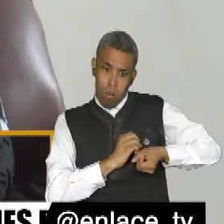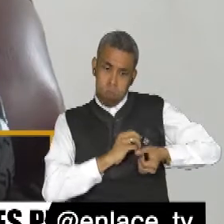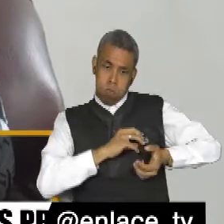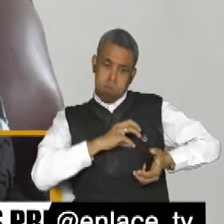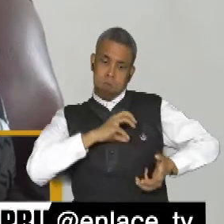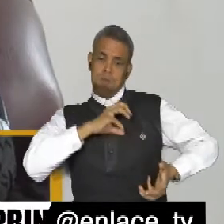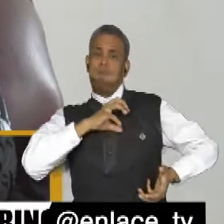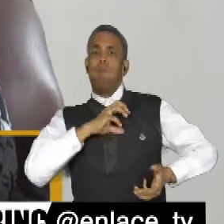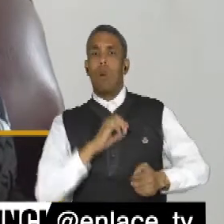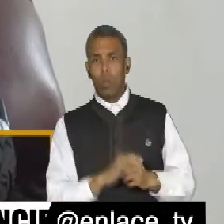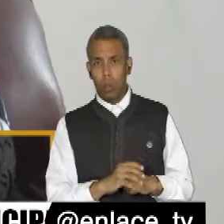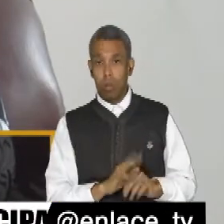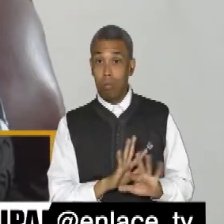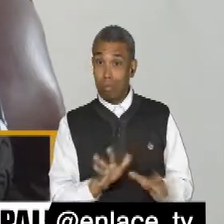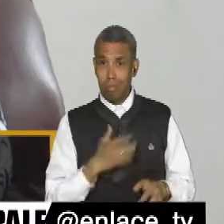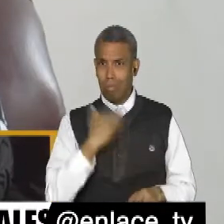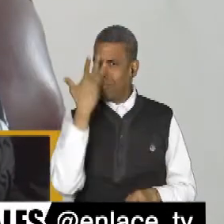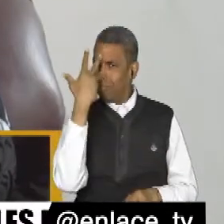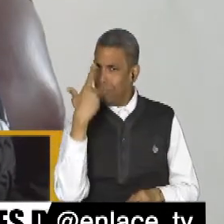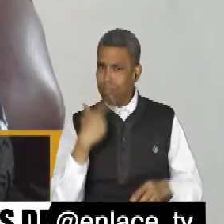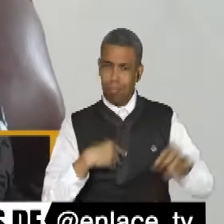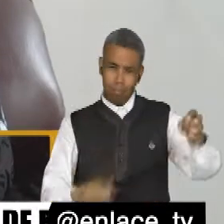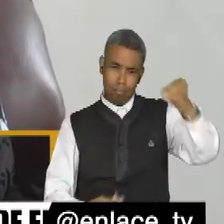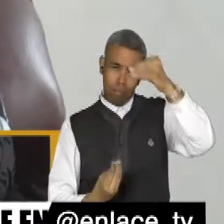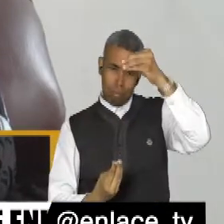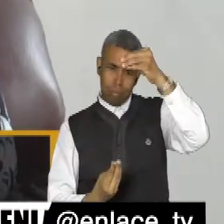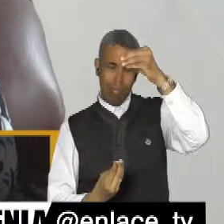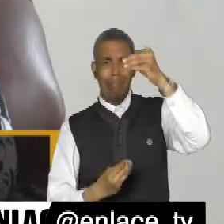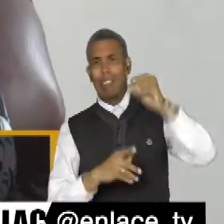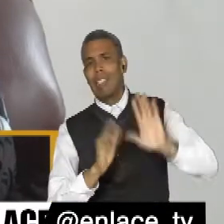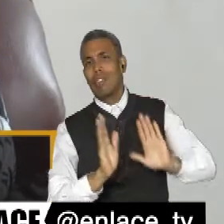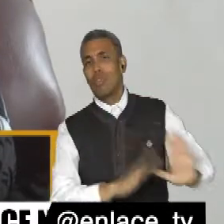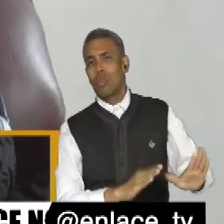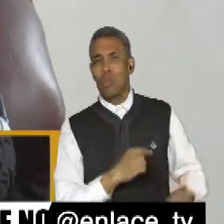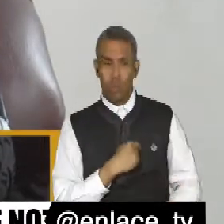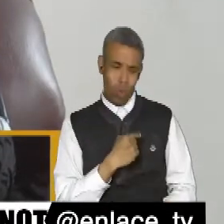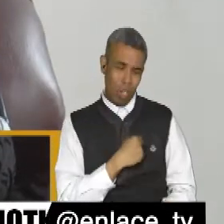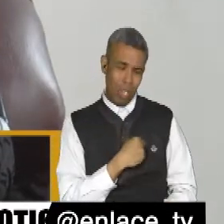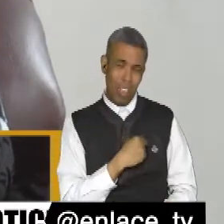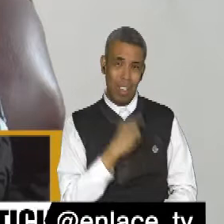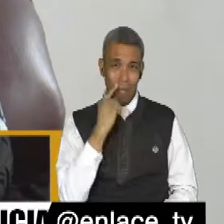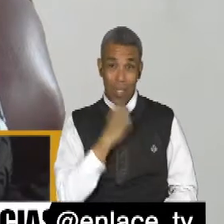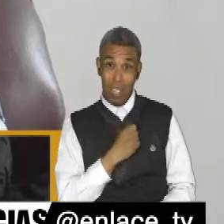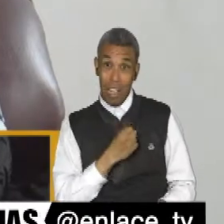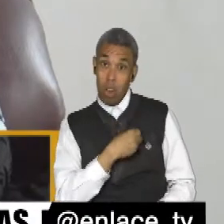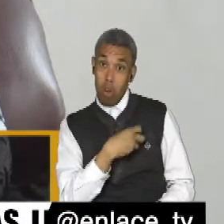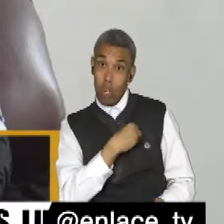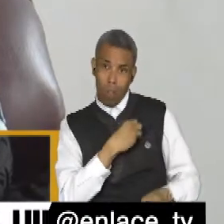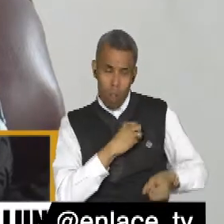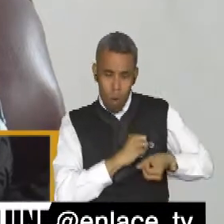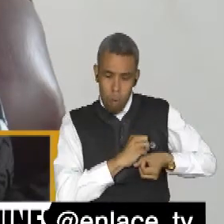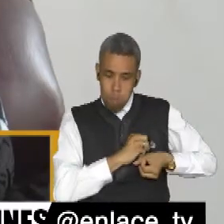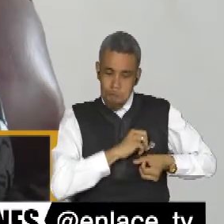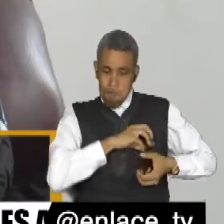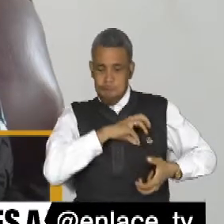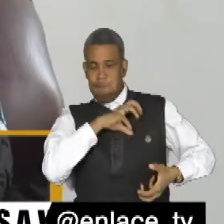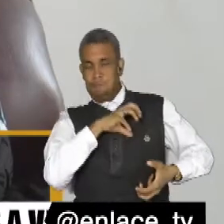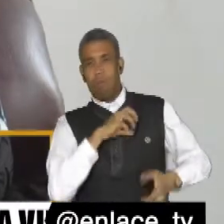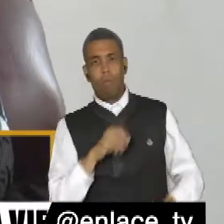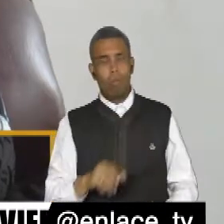hicieron examen de todos al niño y le detectaron una cardiopatía. Y el médico de la UCI nos dice que el niño necesita un